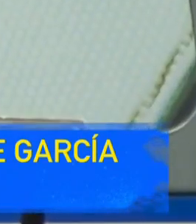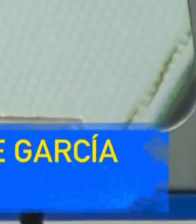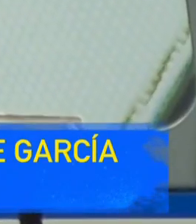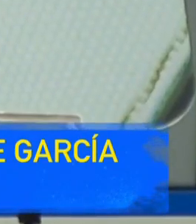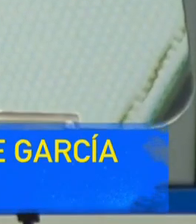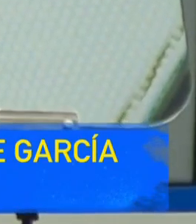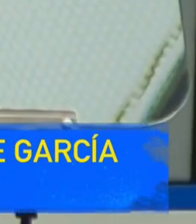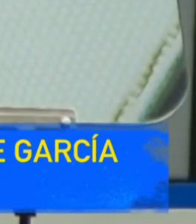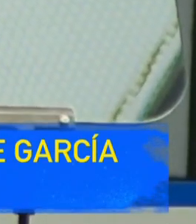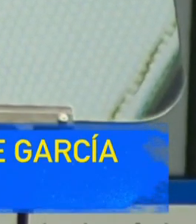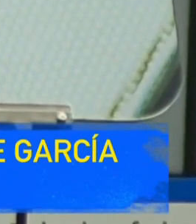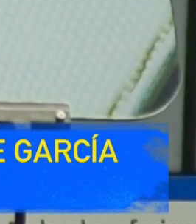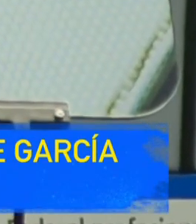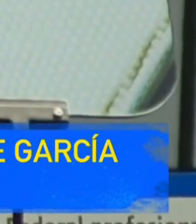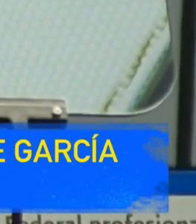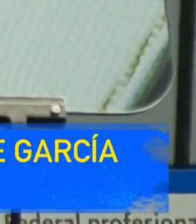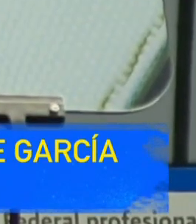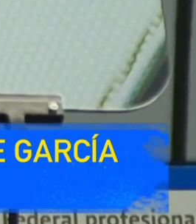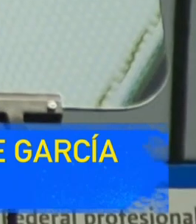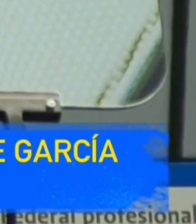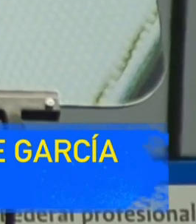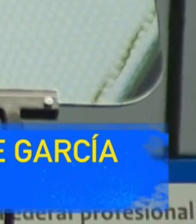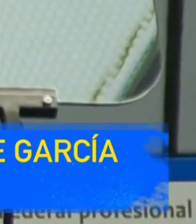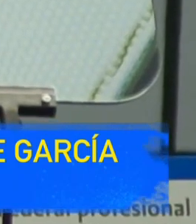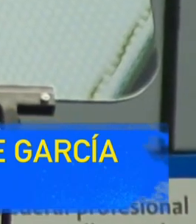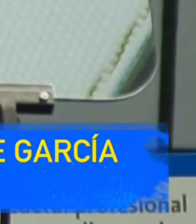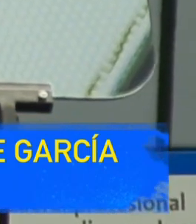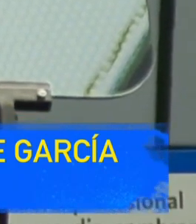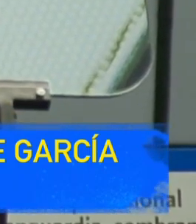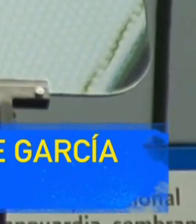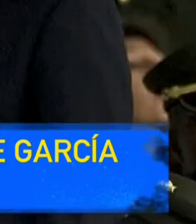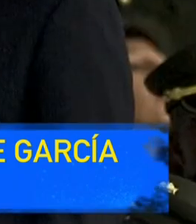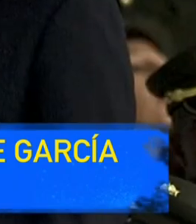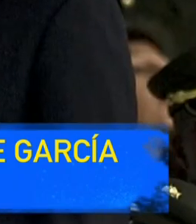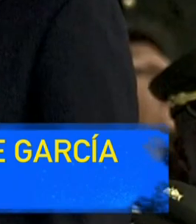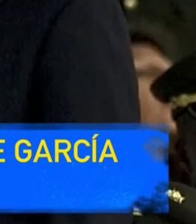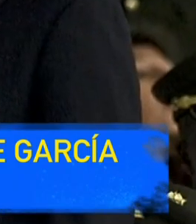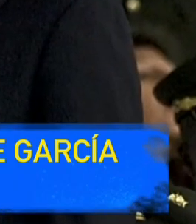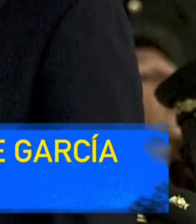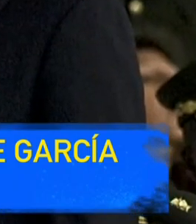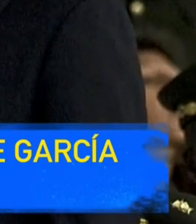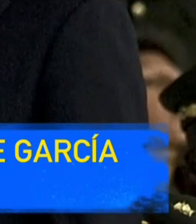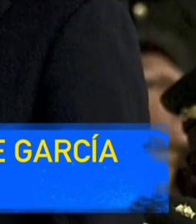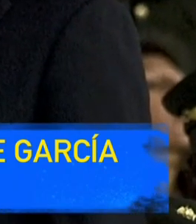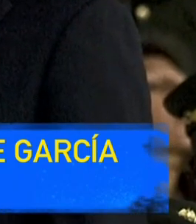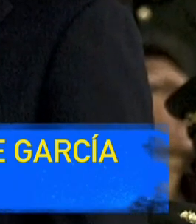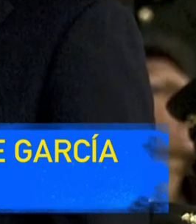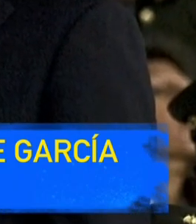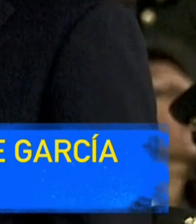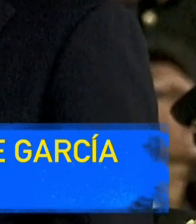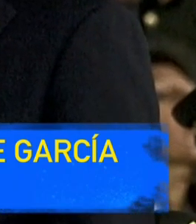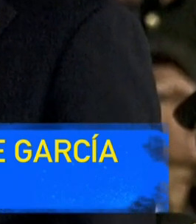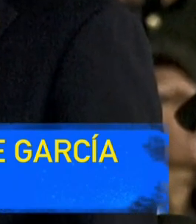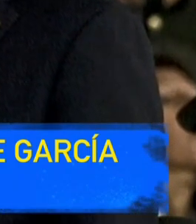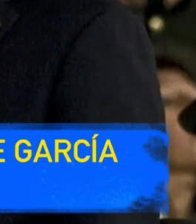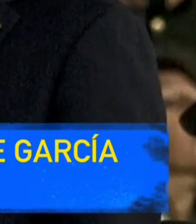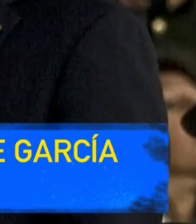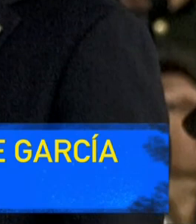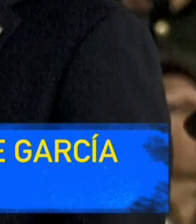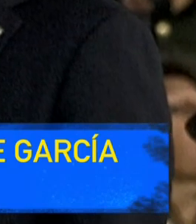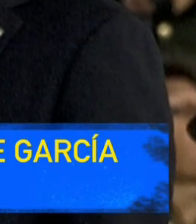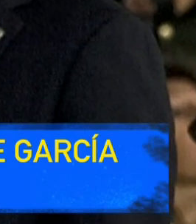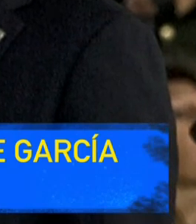que benefició a sus socios y familiares por más de 740 millones de dólares recursos que